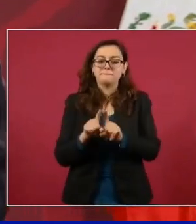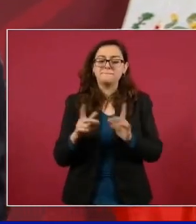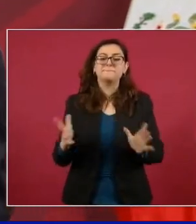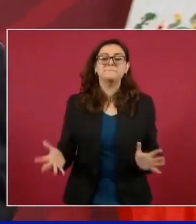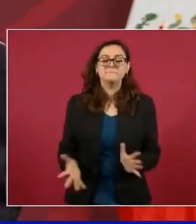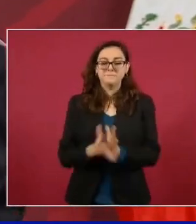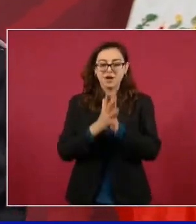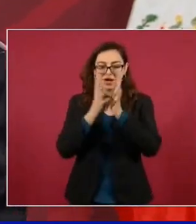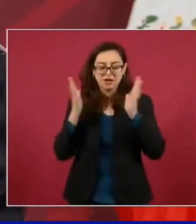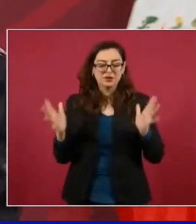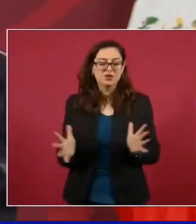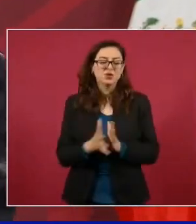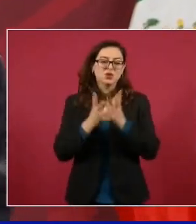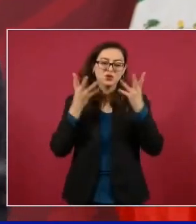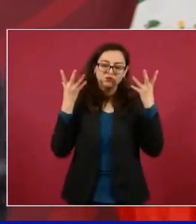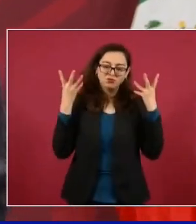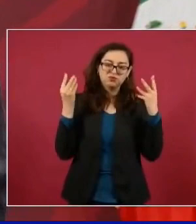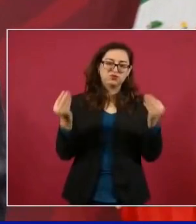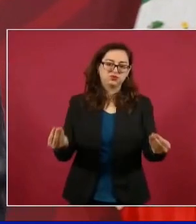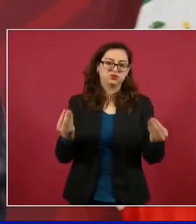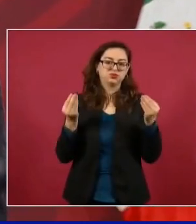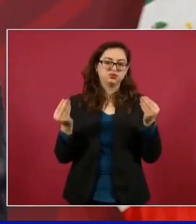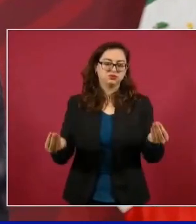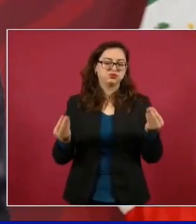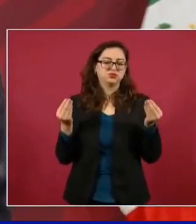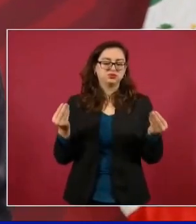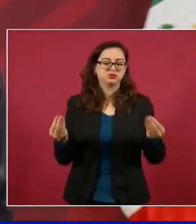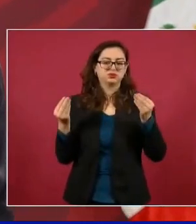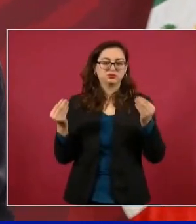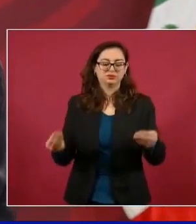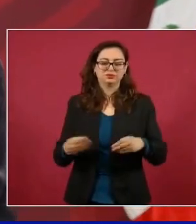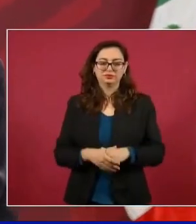En toda la ruta del desfile